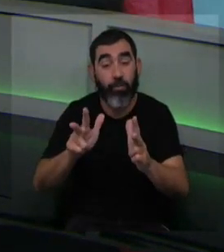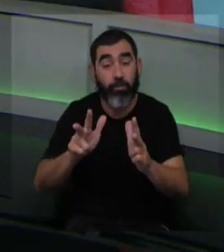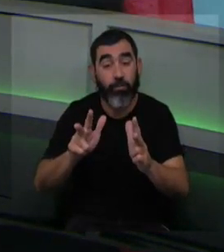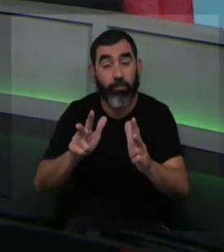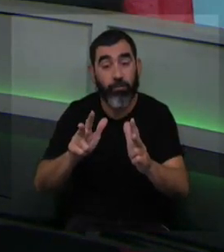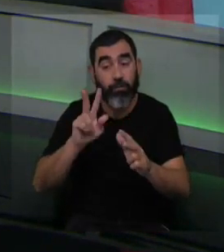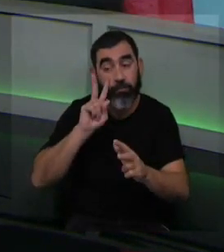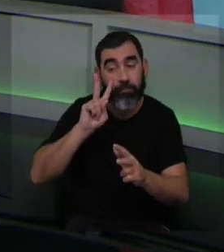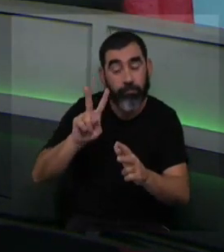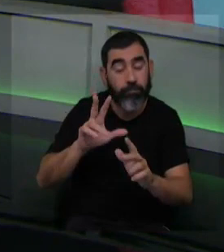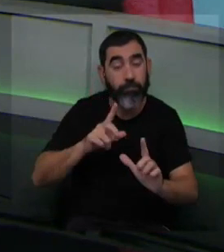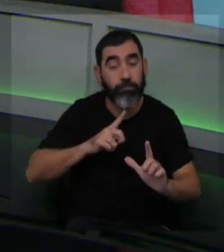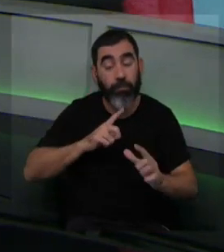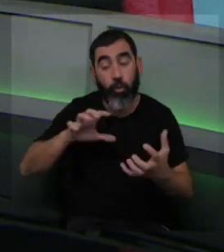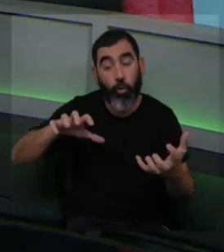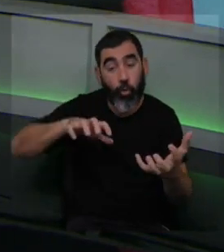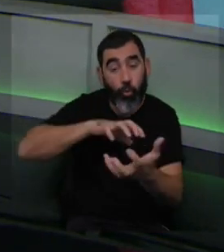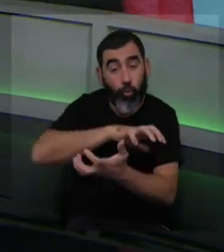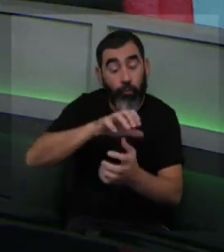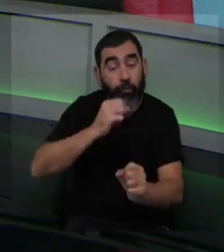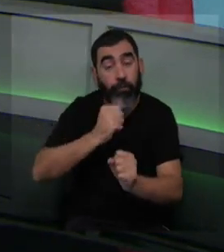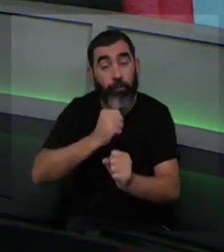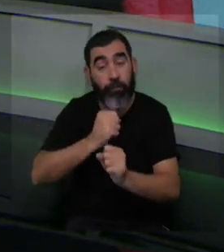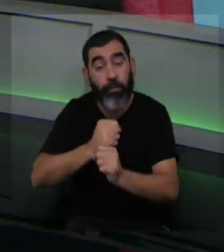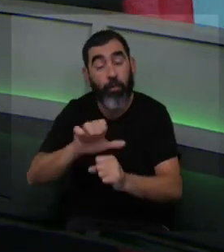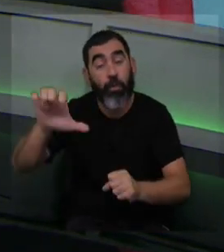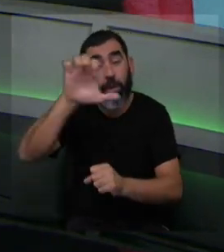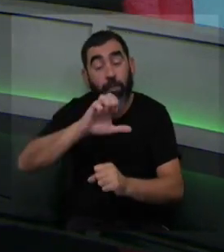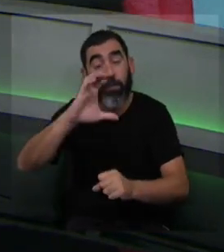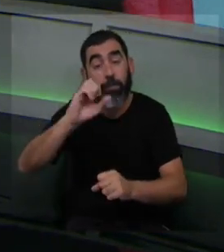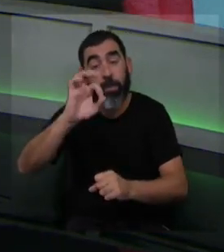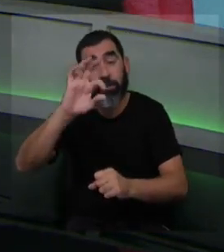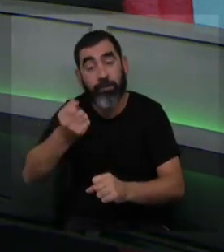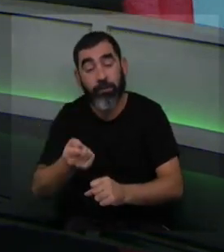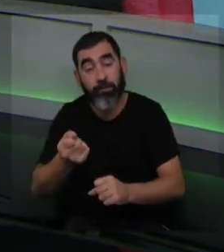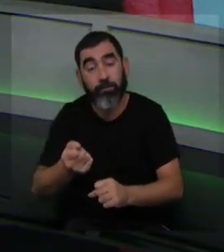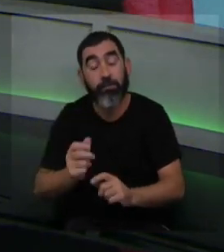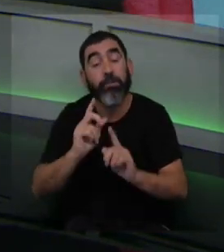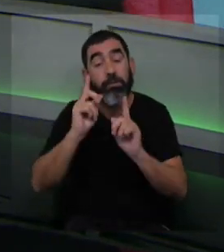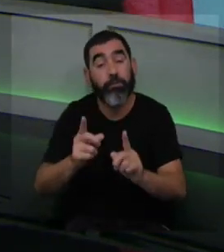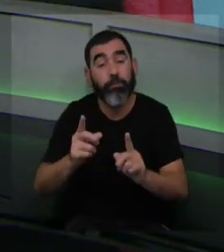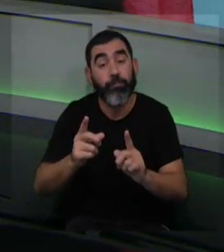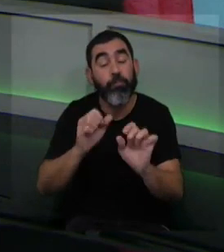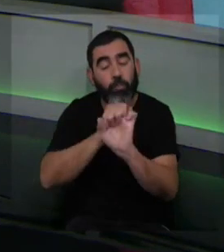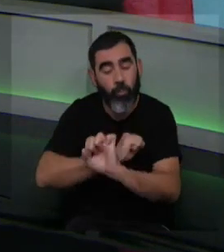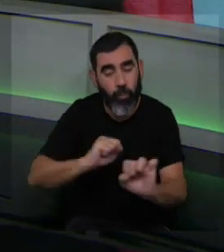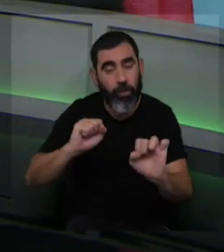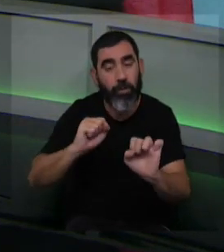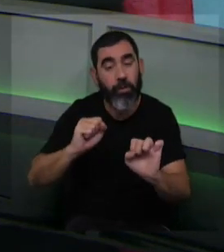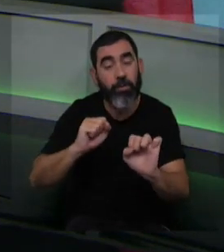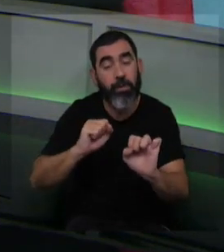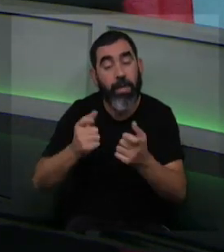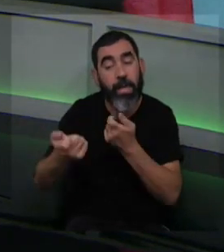viene observando con atención el conflicto de los trabajadores con la empresa COPSA, de lo que hablábamos recién, y agregó que podría haber una